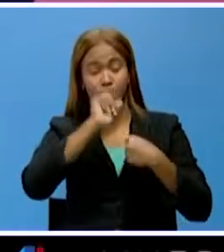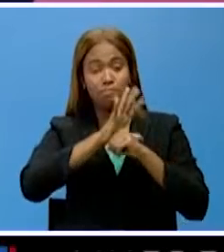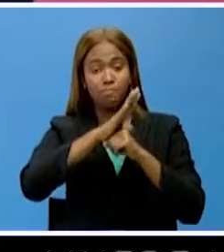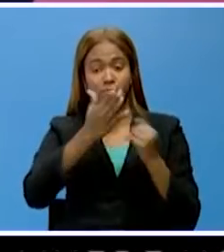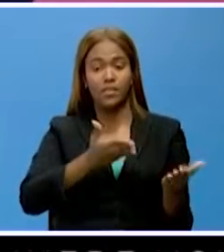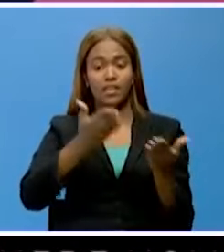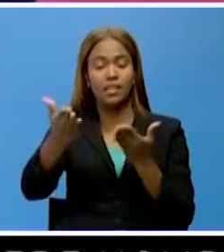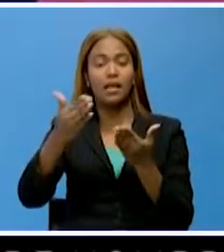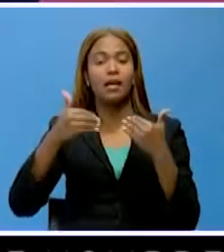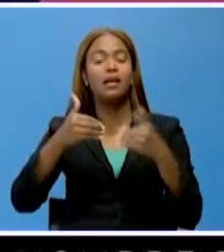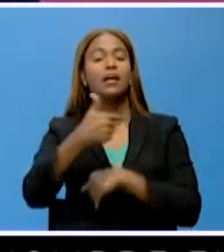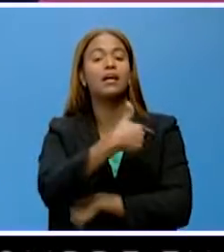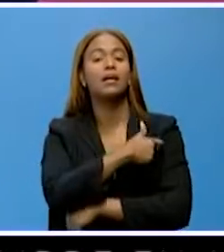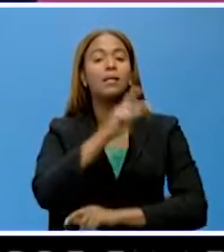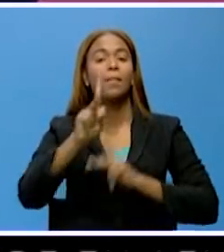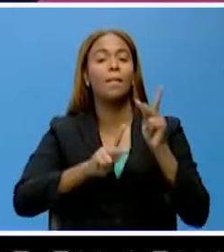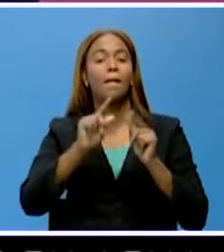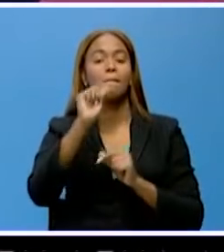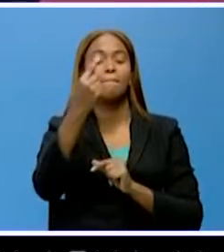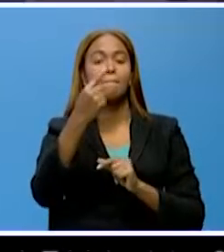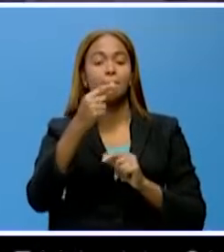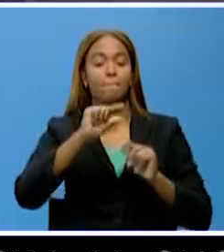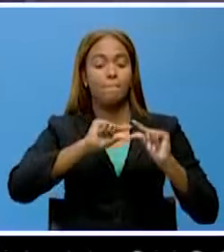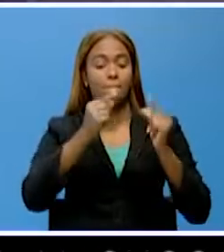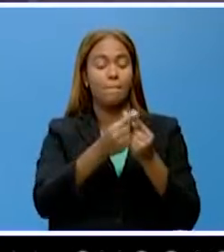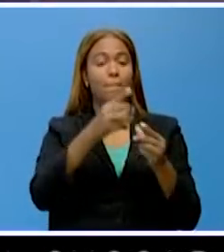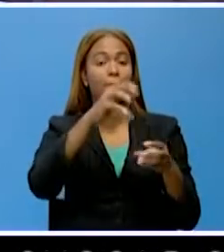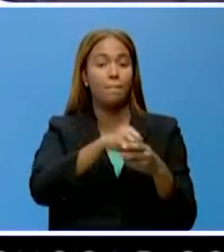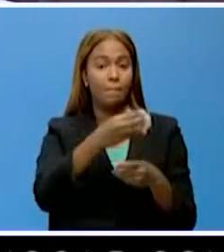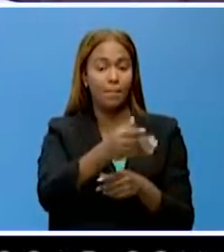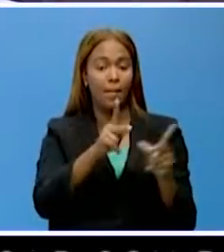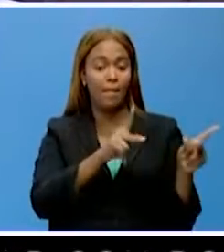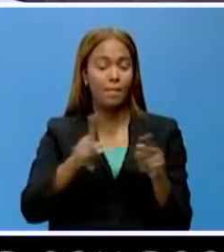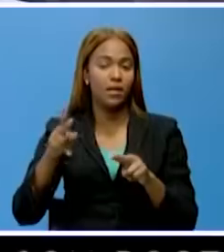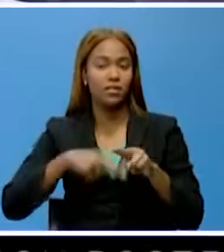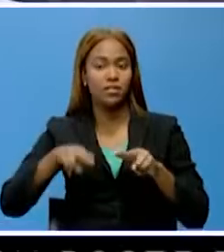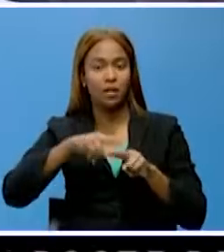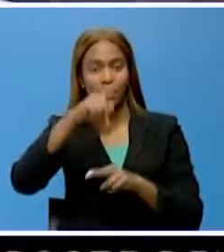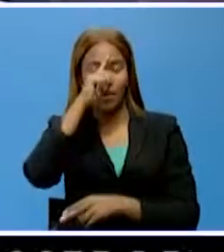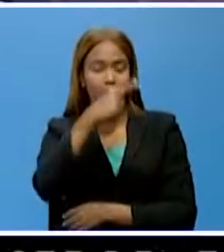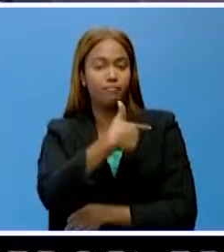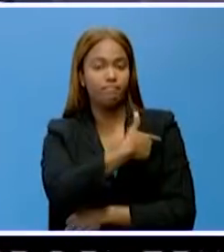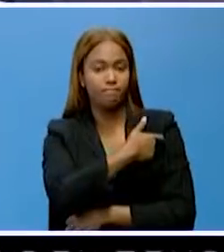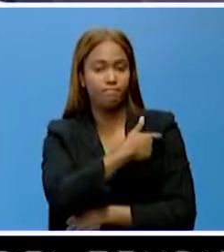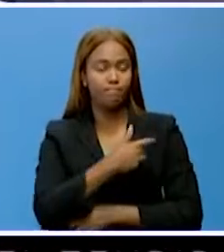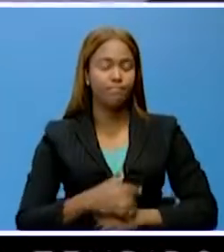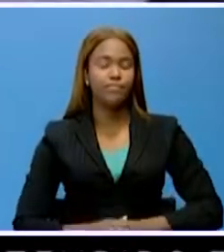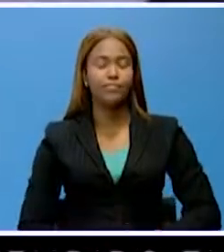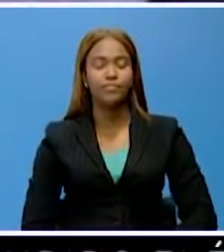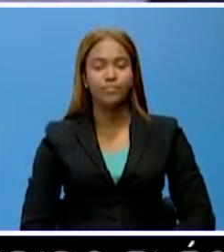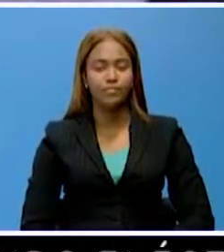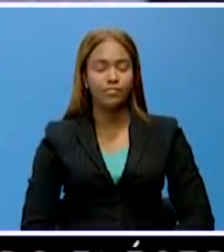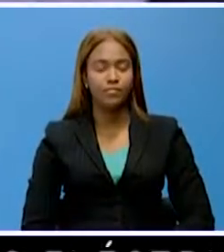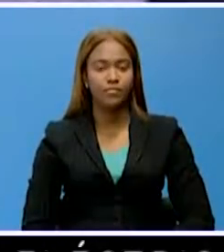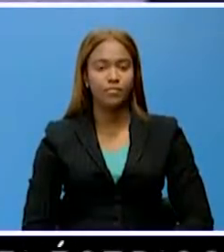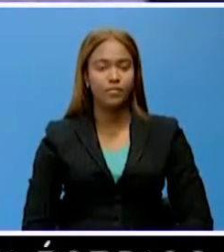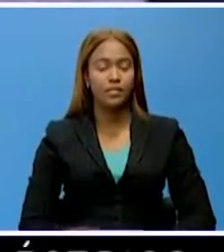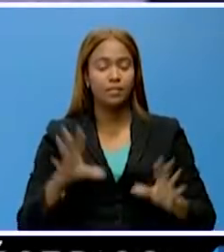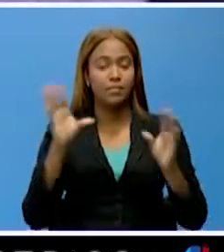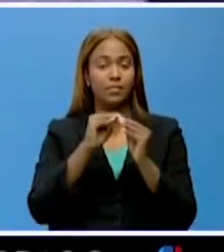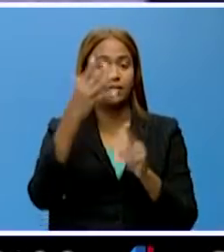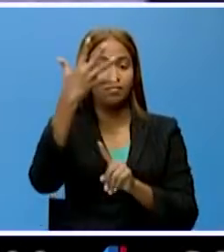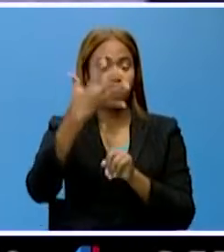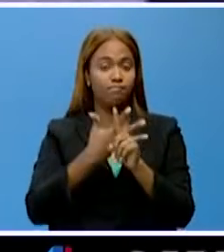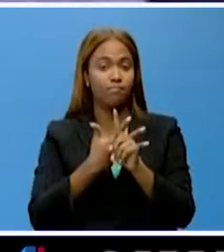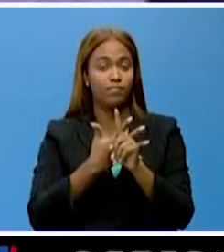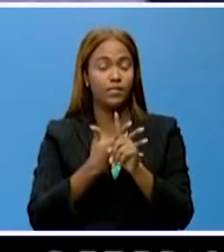destinadas a inocular al personal de primera línea en la fase 1 del Plan Nacional de Vacunación. Escuchemos. Hace más de